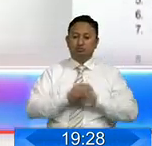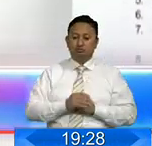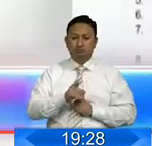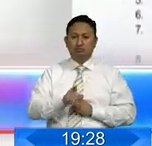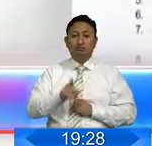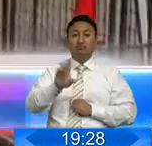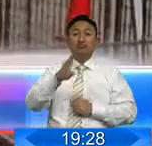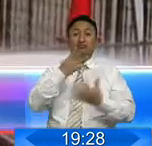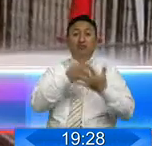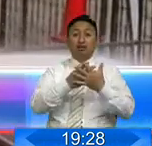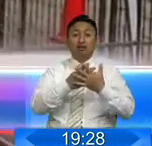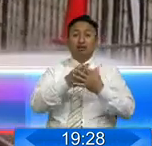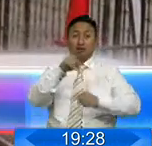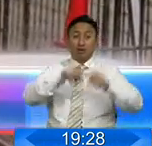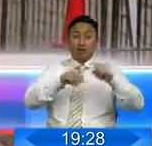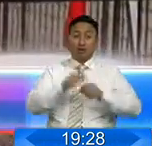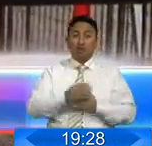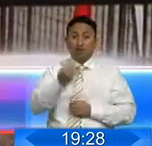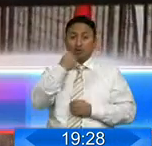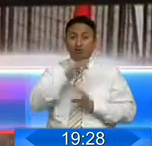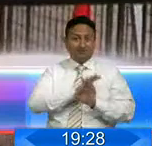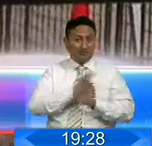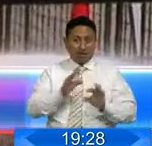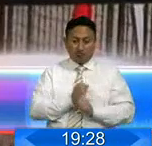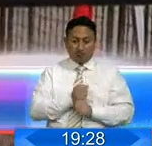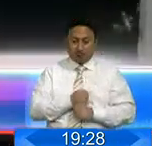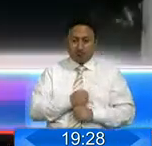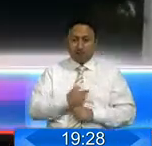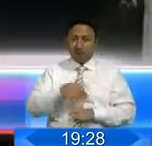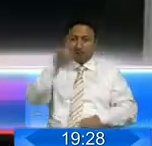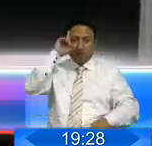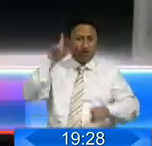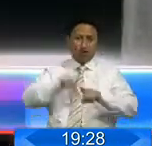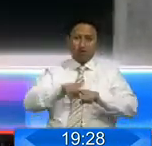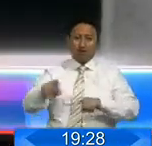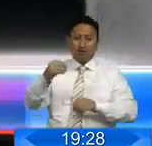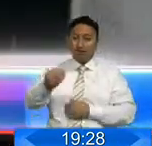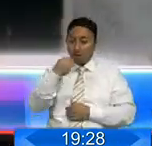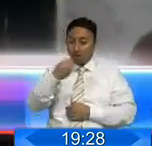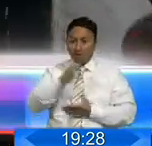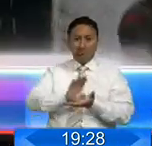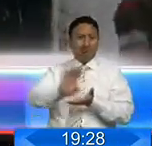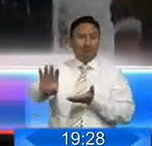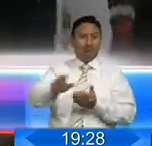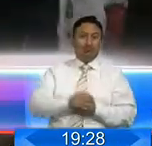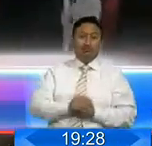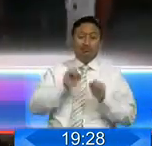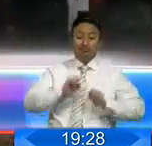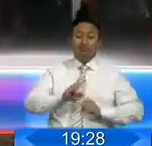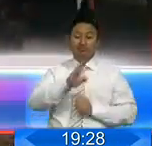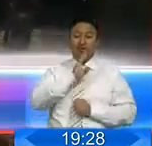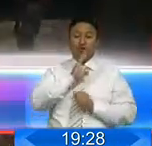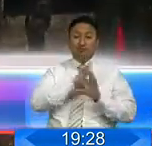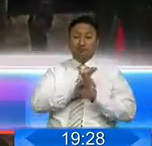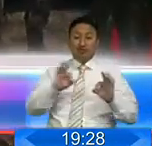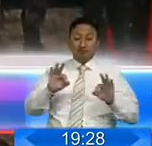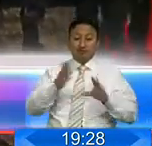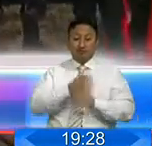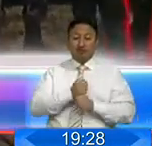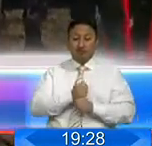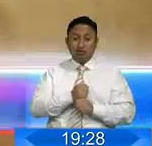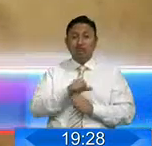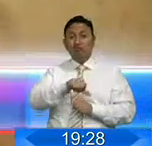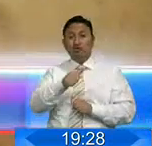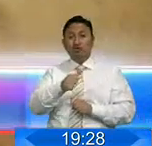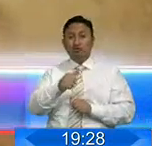en algunas cárceles del país en la que los presos manifestaban su inconformidad en la provisión de alimentos también de agua potable medidas de seguridad que entre